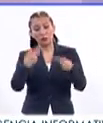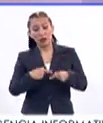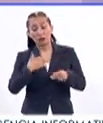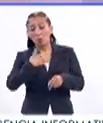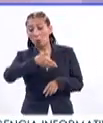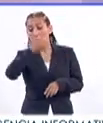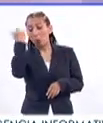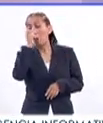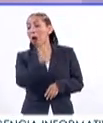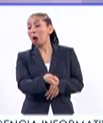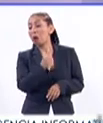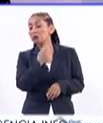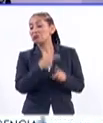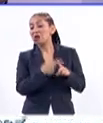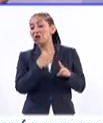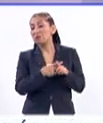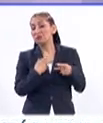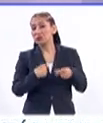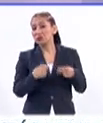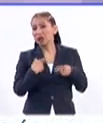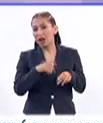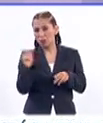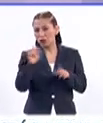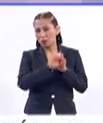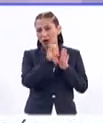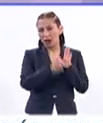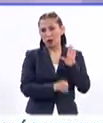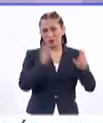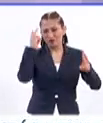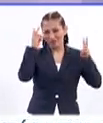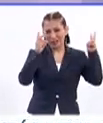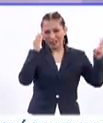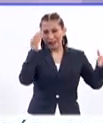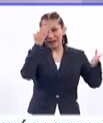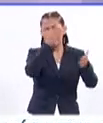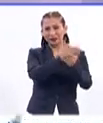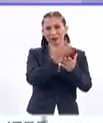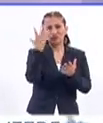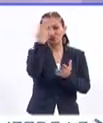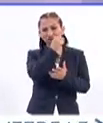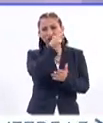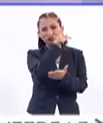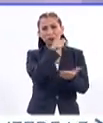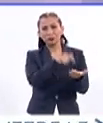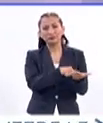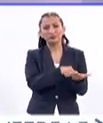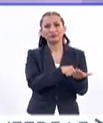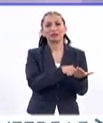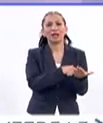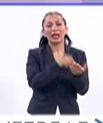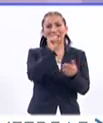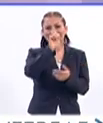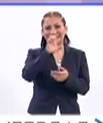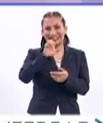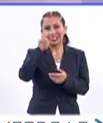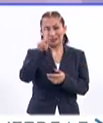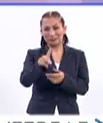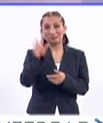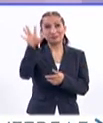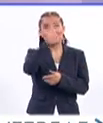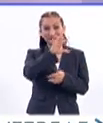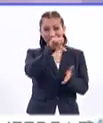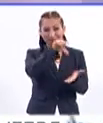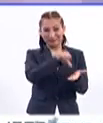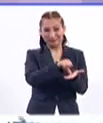lo mejor lo sepan, o como por ejemplo cuando uno visita este esplendoroso recinto de la Secretaría de Educación Pública